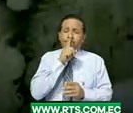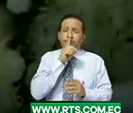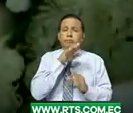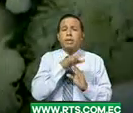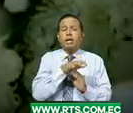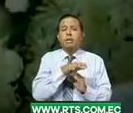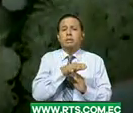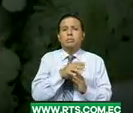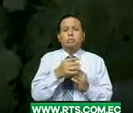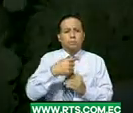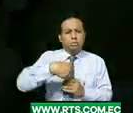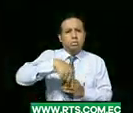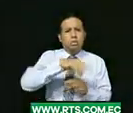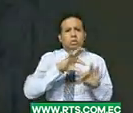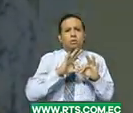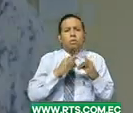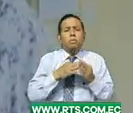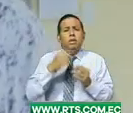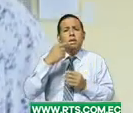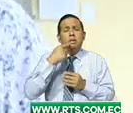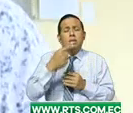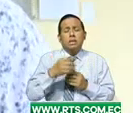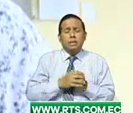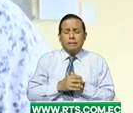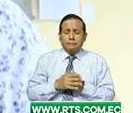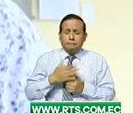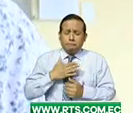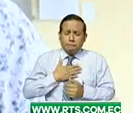tiene arrugados el corazón. Es duro.